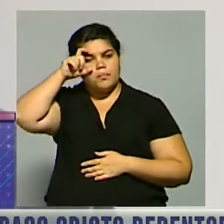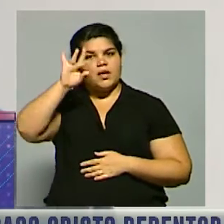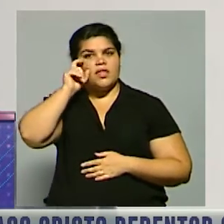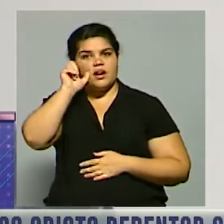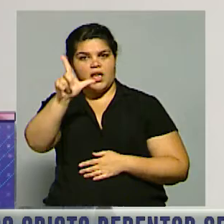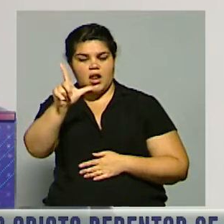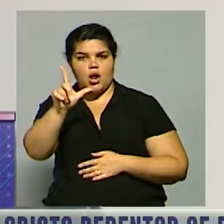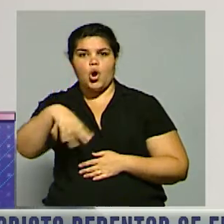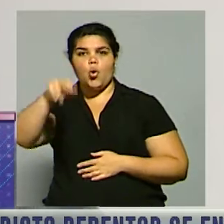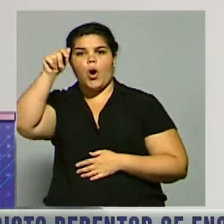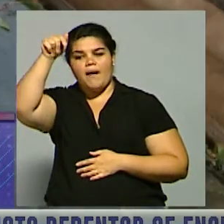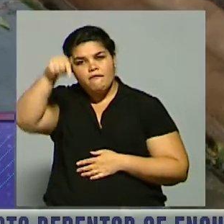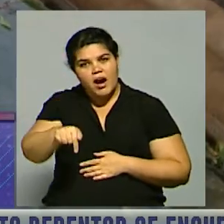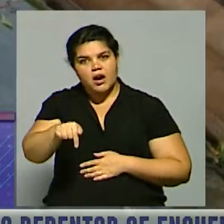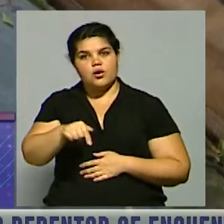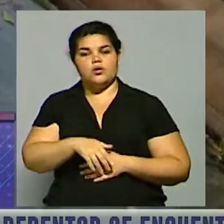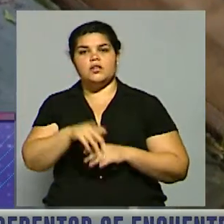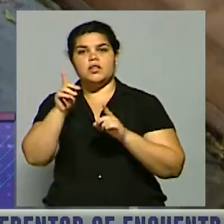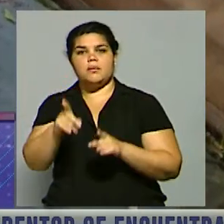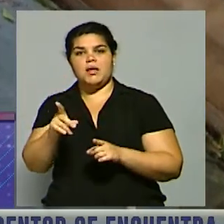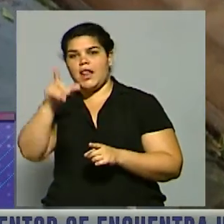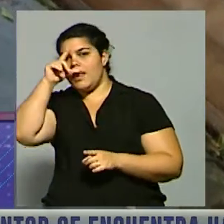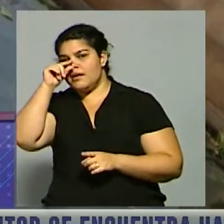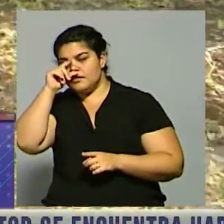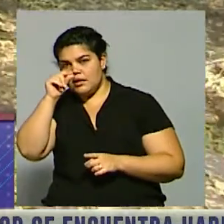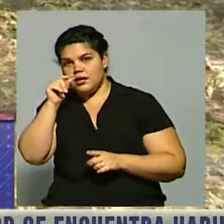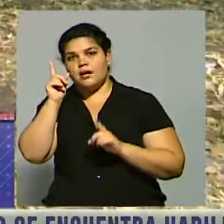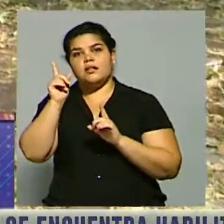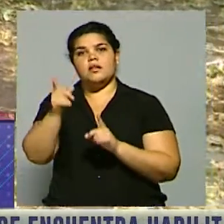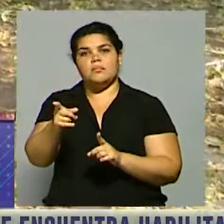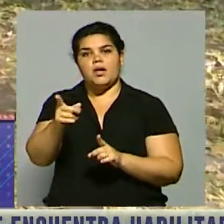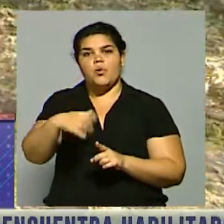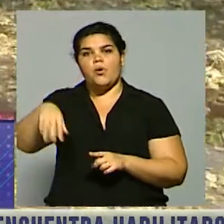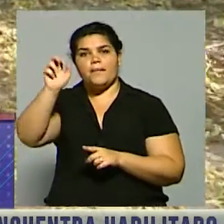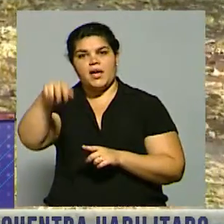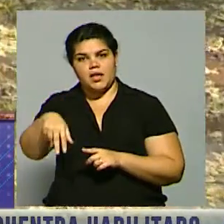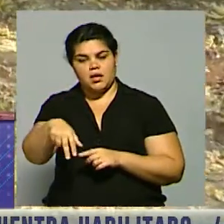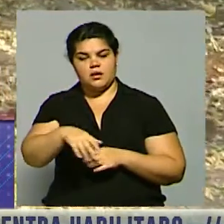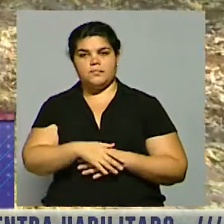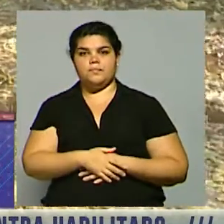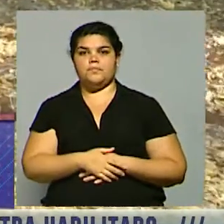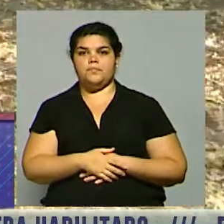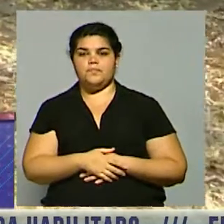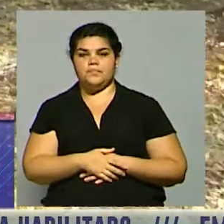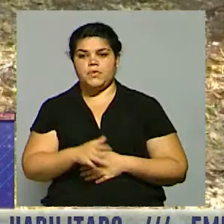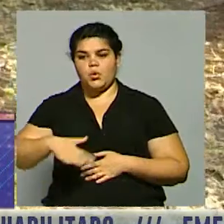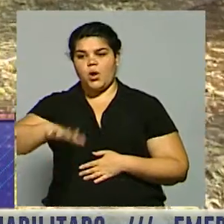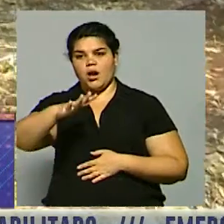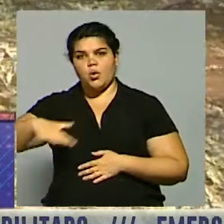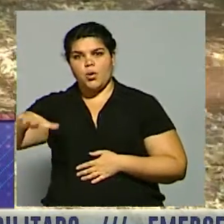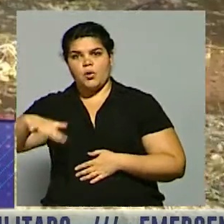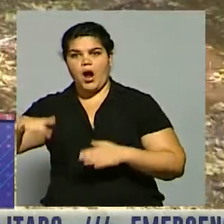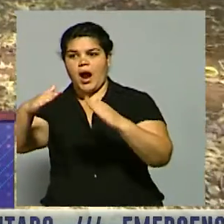Bajo Luján, en Las Heras, en algunos lugares de Guaymallén, donde quedaron